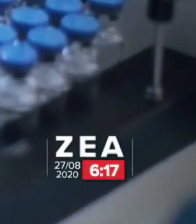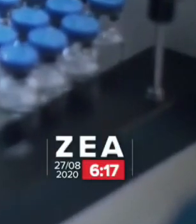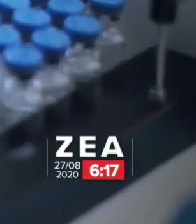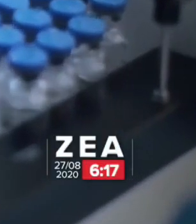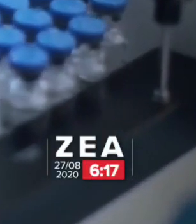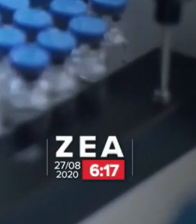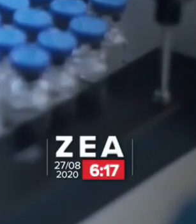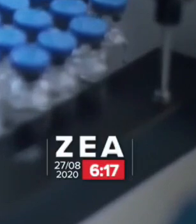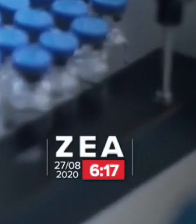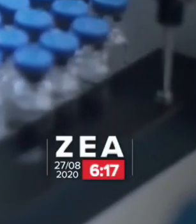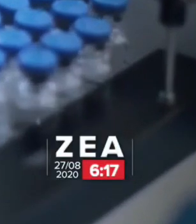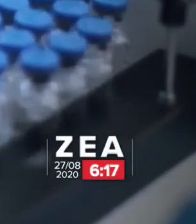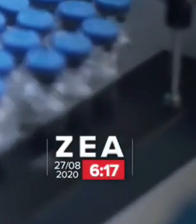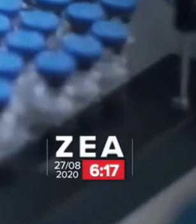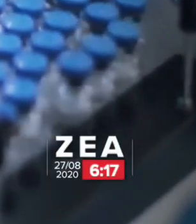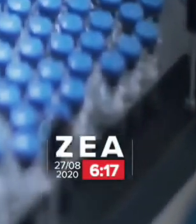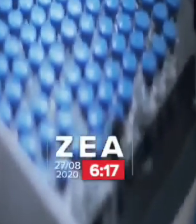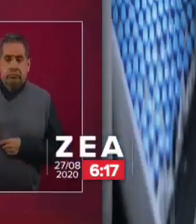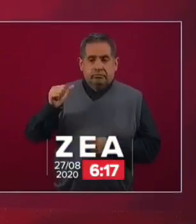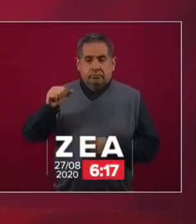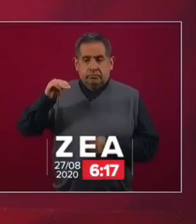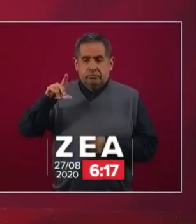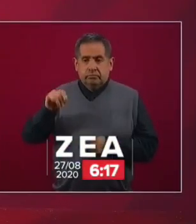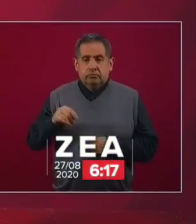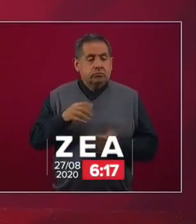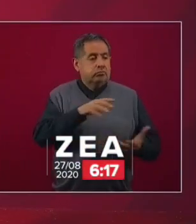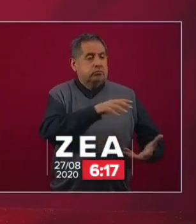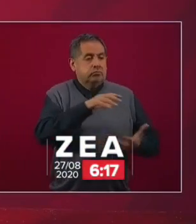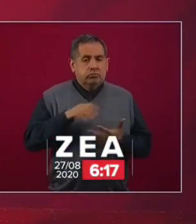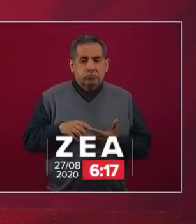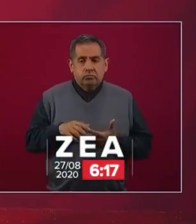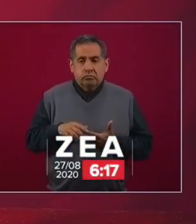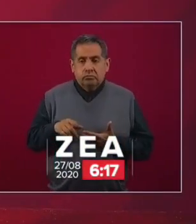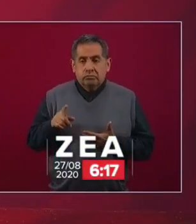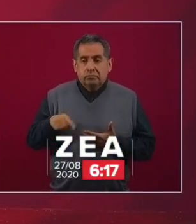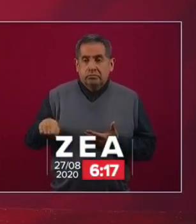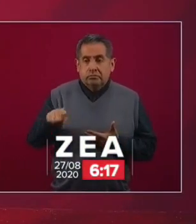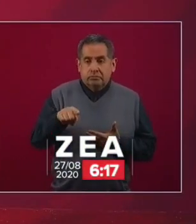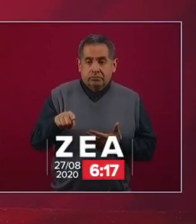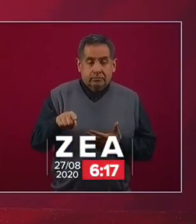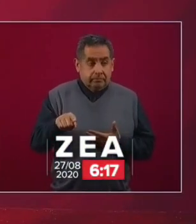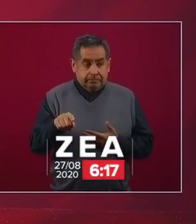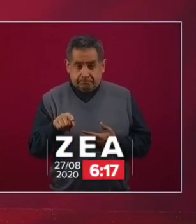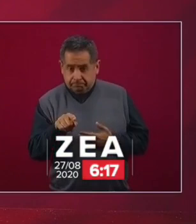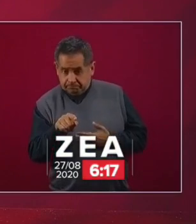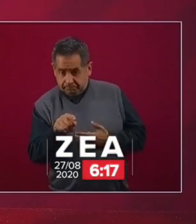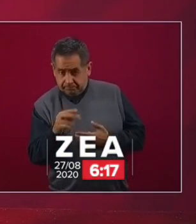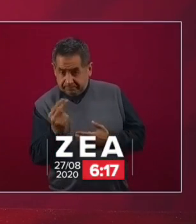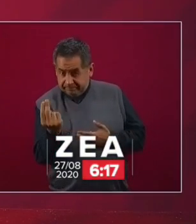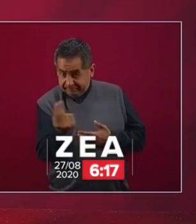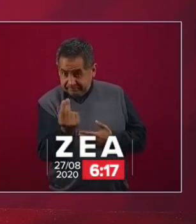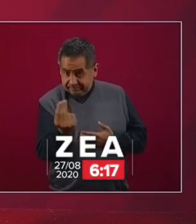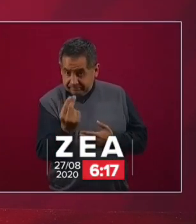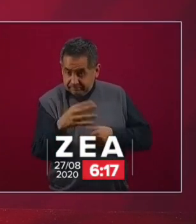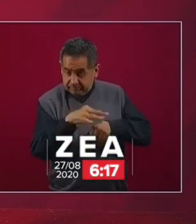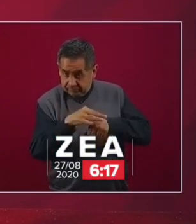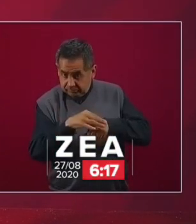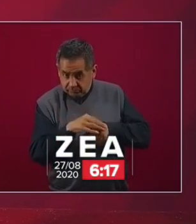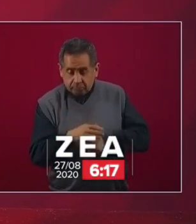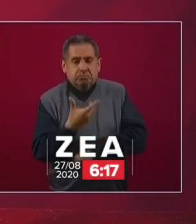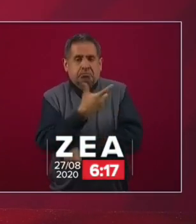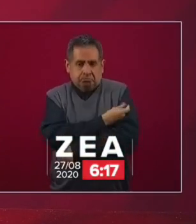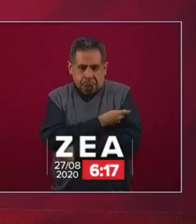pesos lo dijo de esta forma ninguna persona que médicamente necesite la vacuna